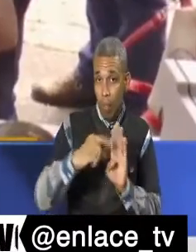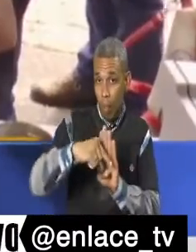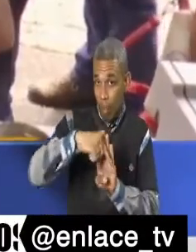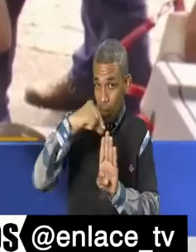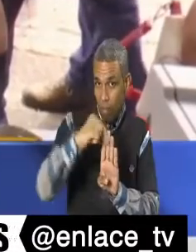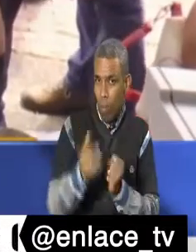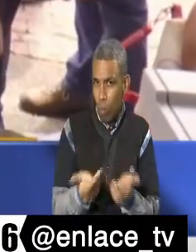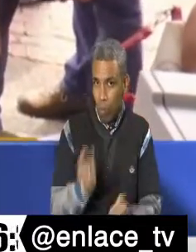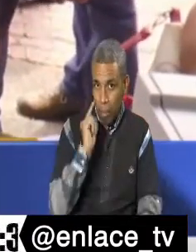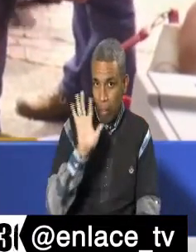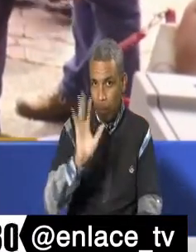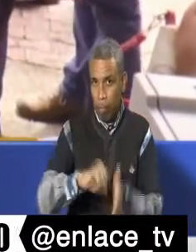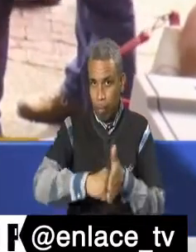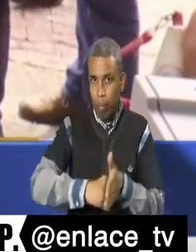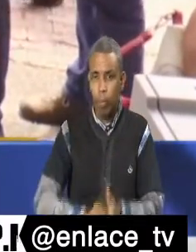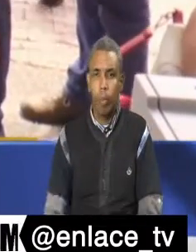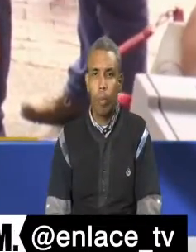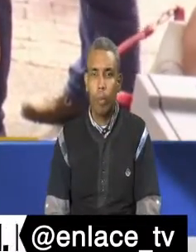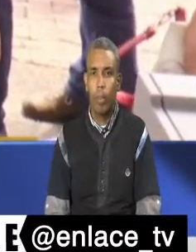Convivencia Ciudadana. Ya regresamos.